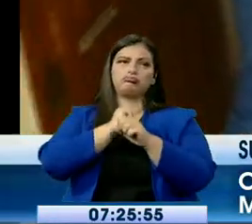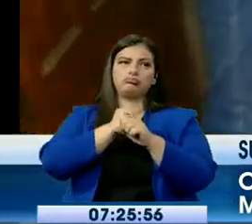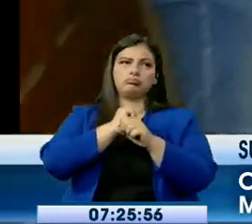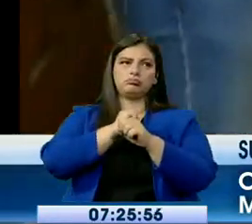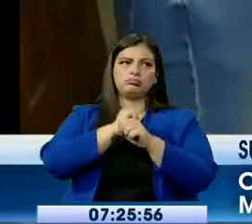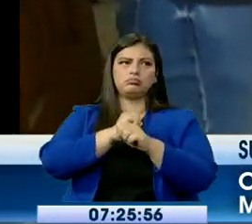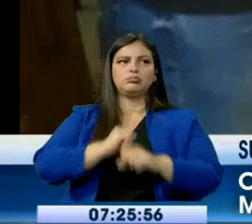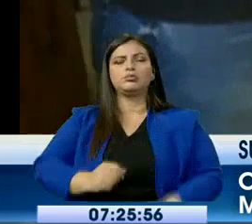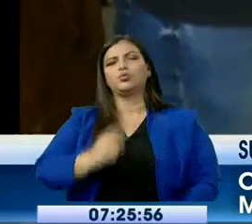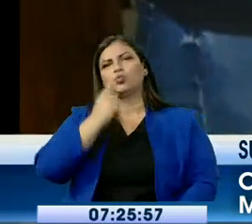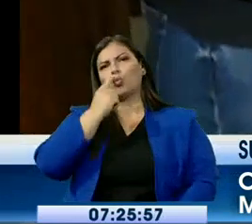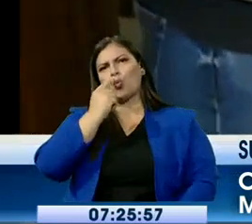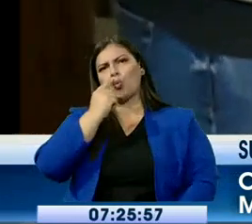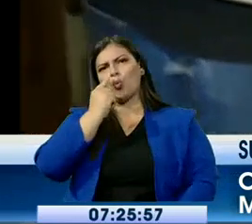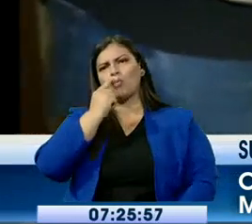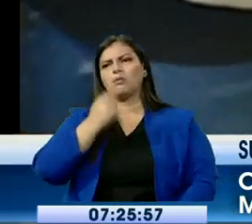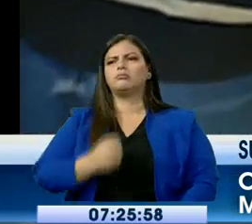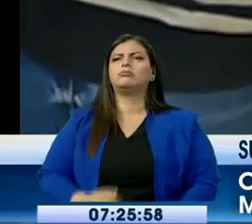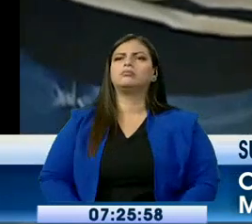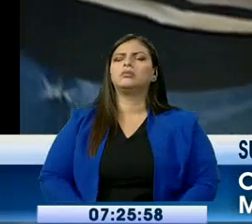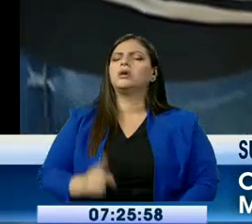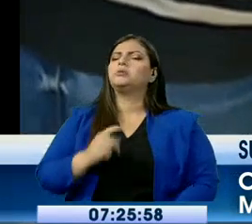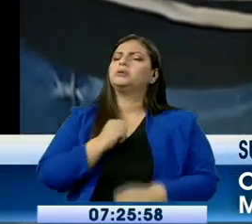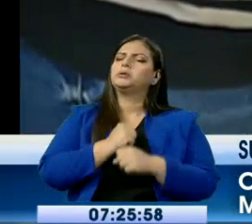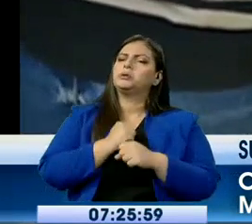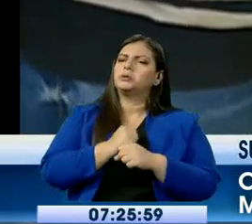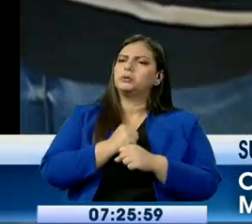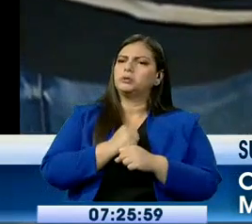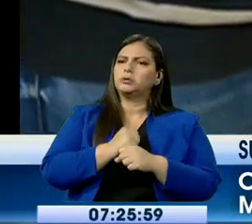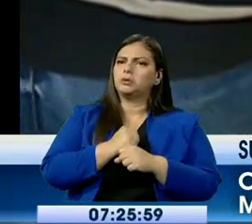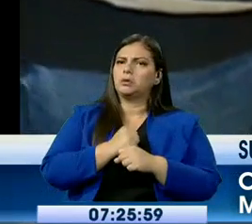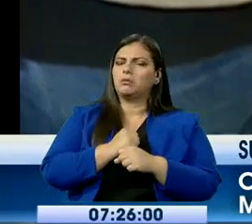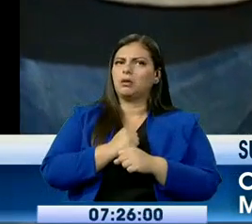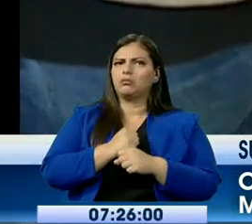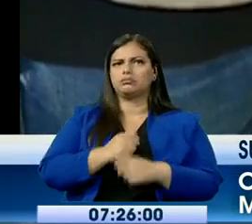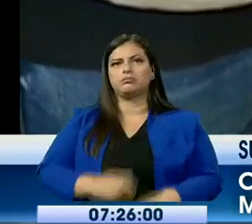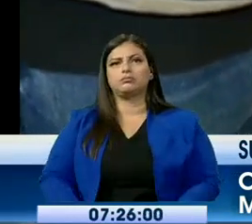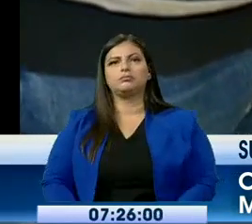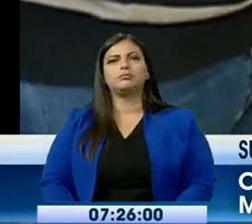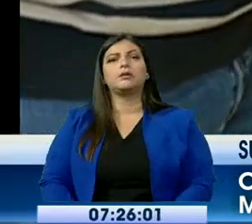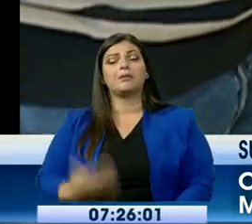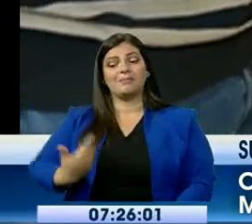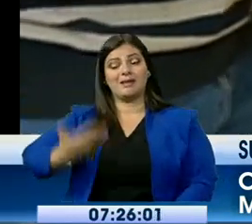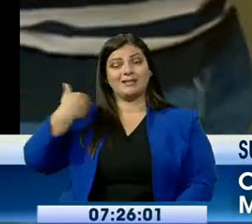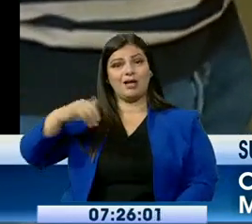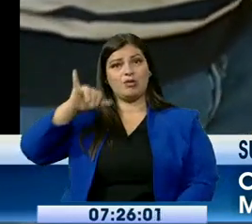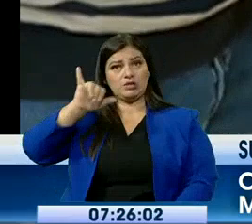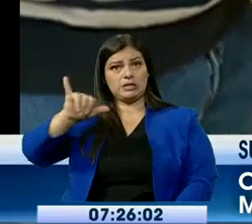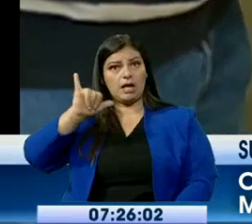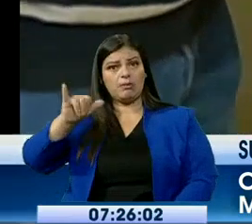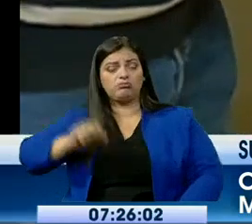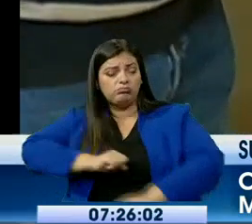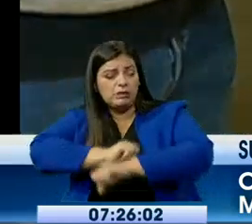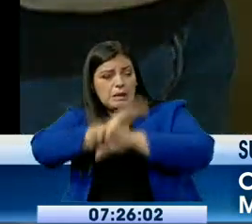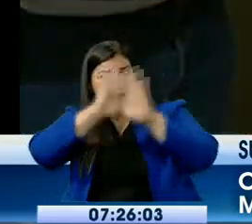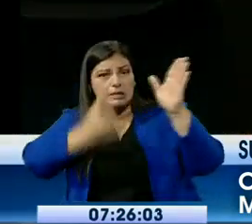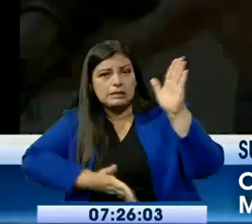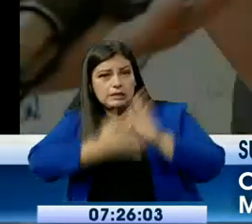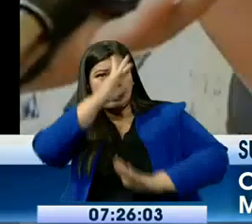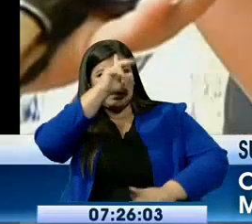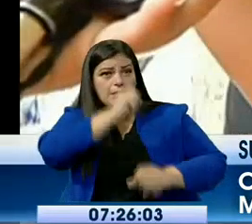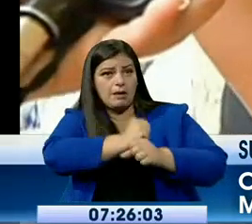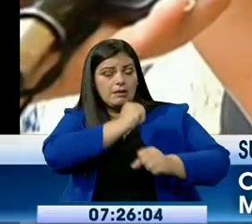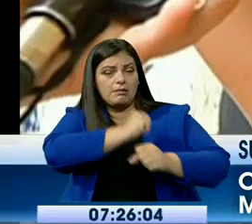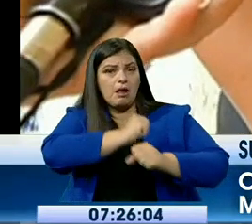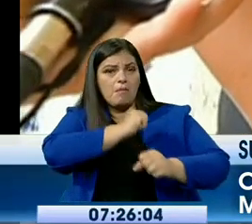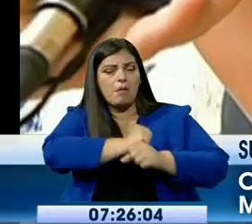cuando retornó a casa, se llevó una amarga sorpresa al descubrir que la seguridad de la puerta principal estaba forzada. He